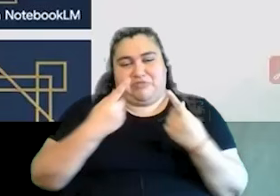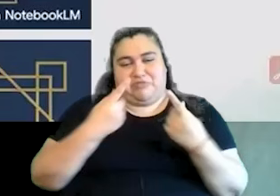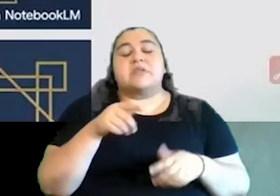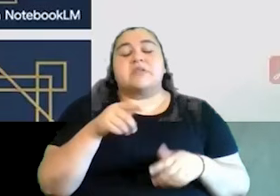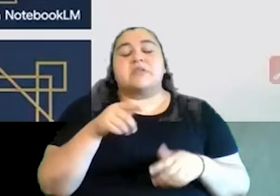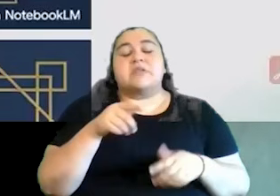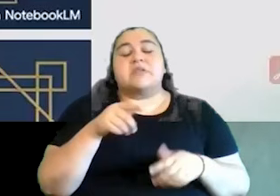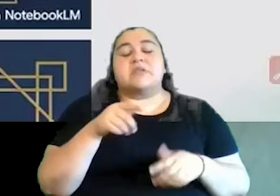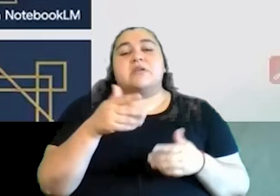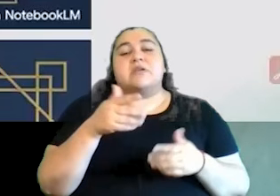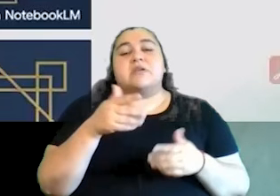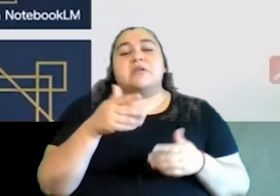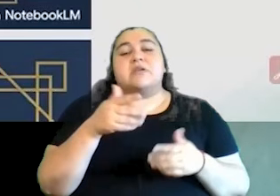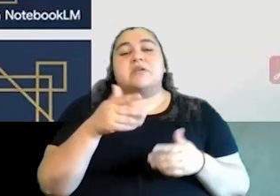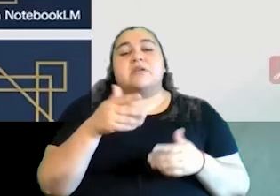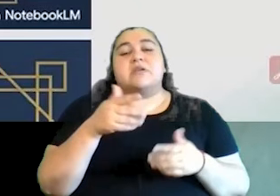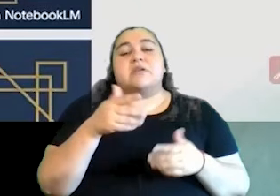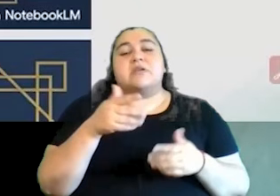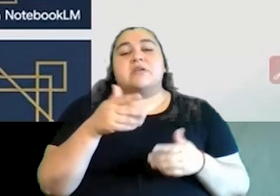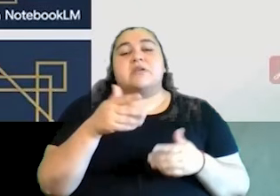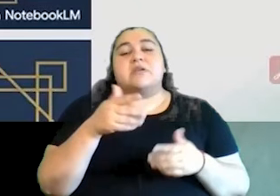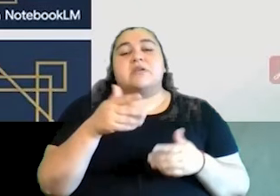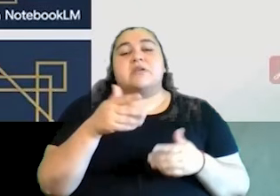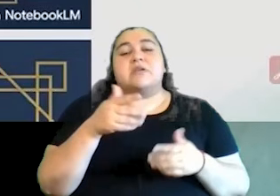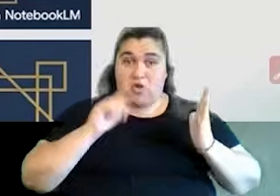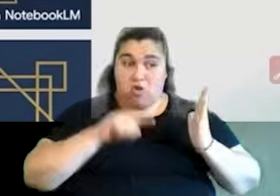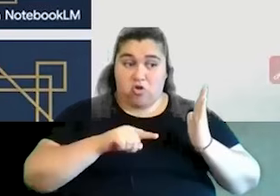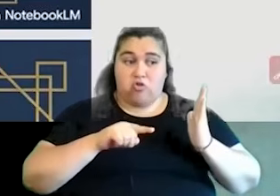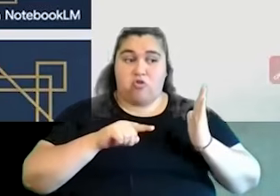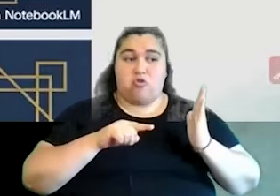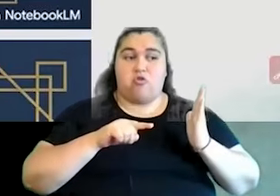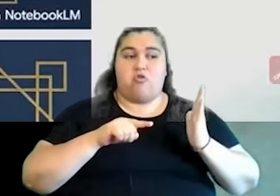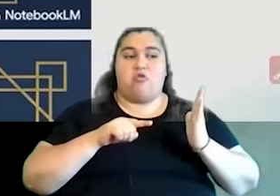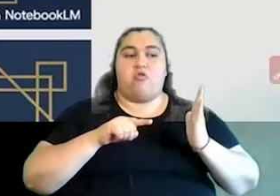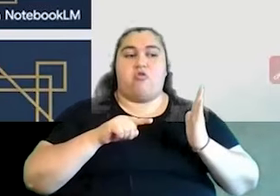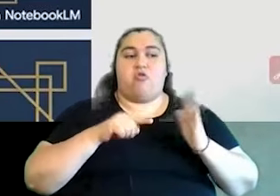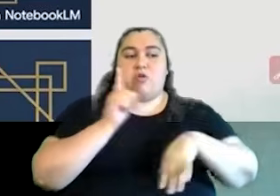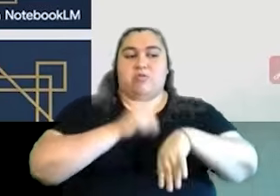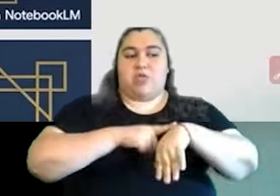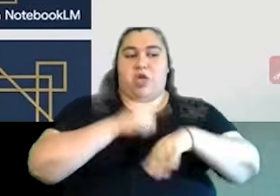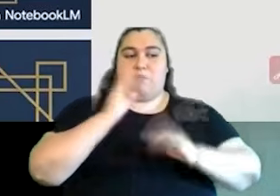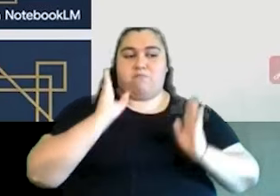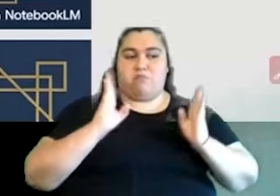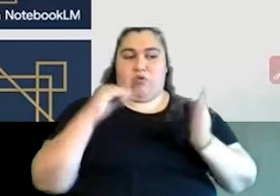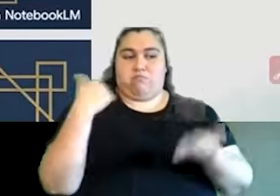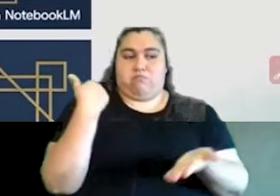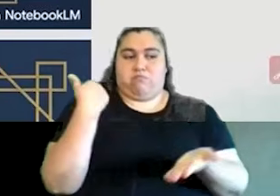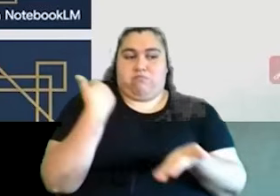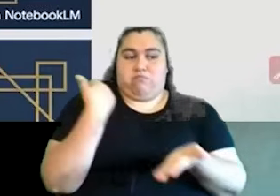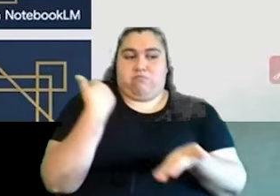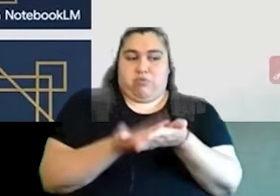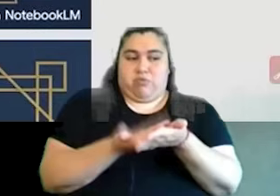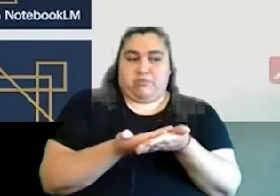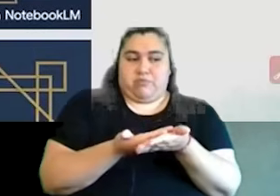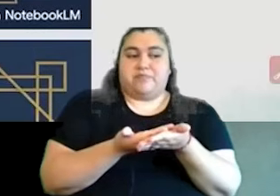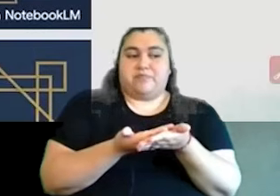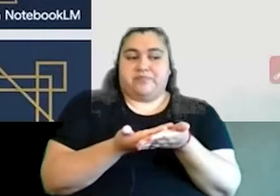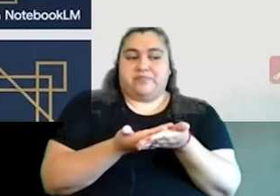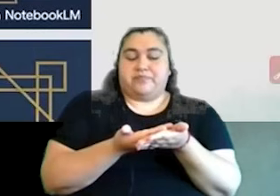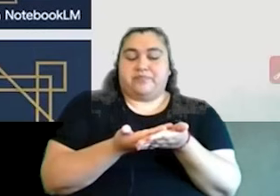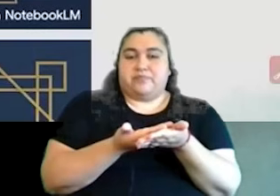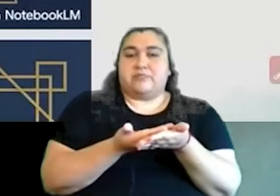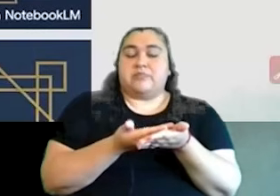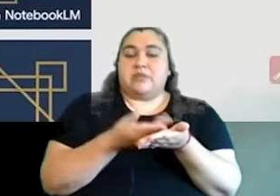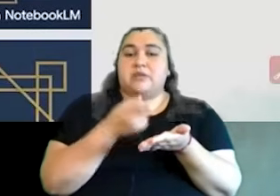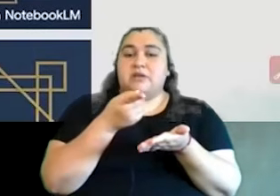jurada de un periodo en el impuesto al valor agregado tiene un plazo de prescripción de 3, porque el contribuyente presentó y pagó en tiempo y forma, y